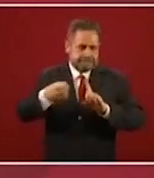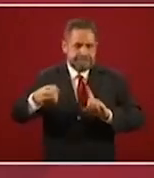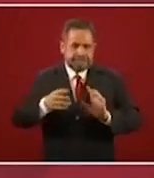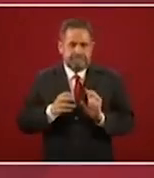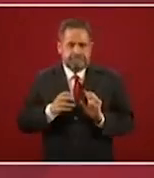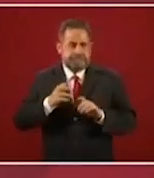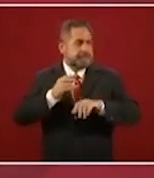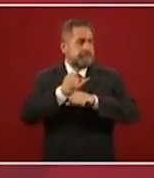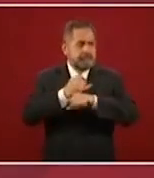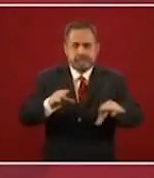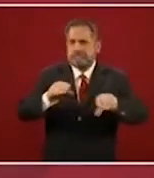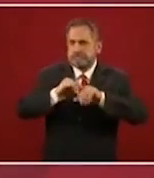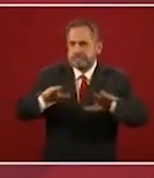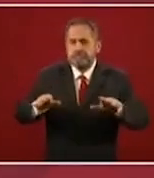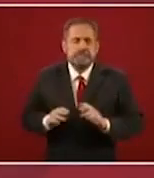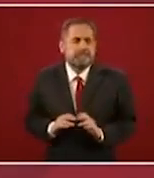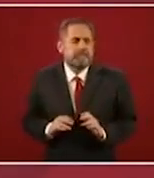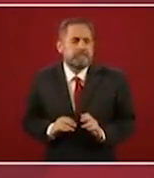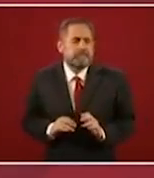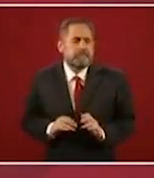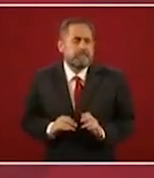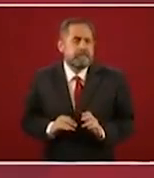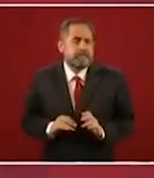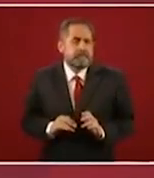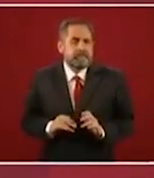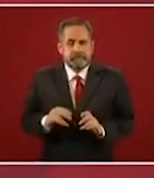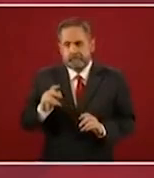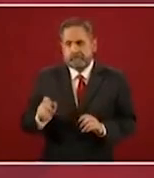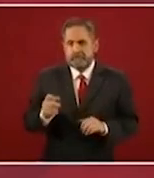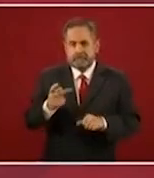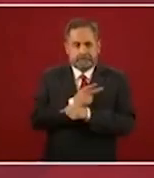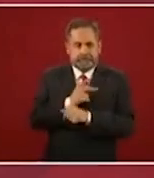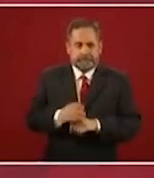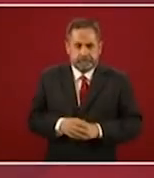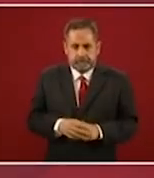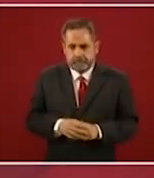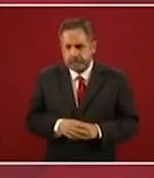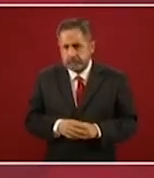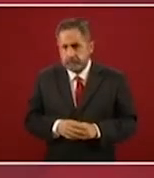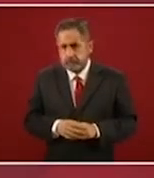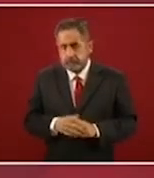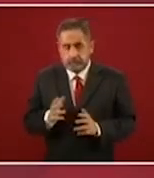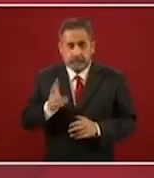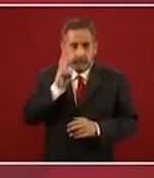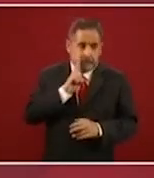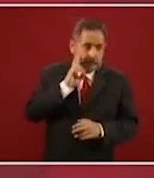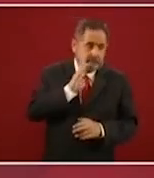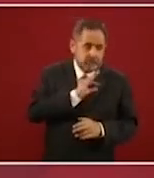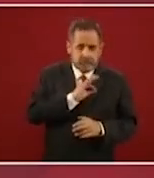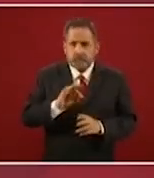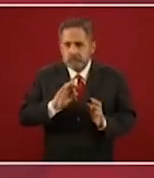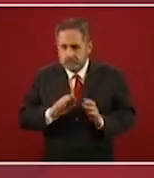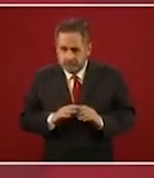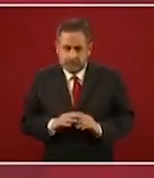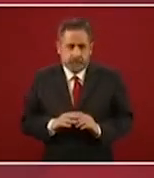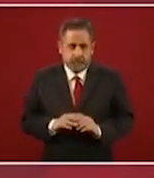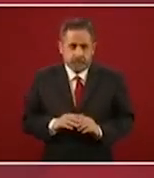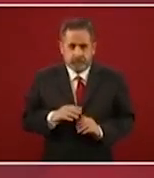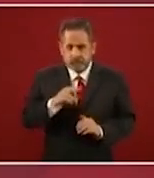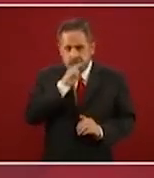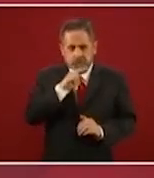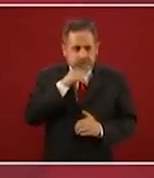para informar si es imposible lo más